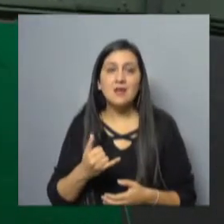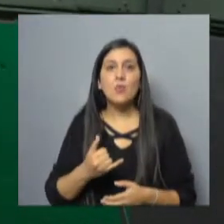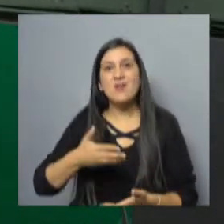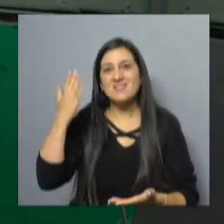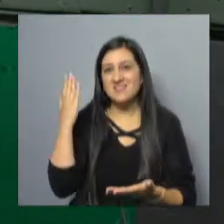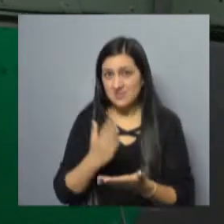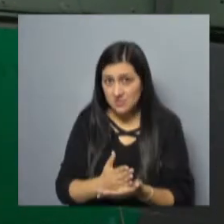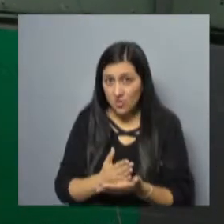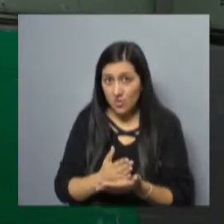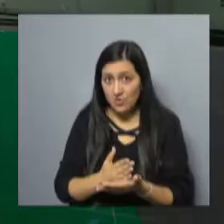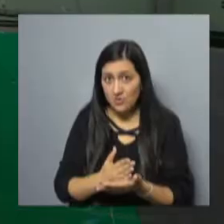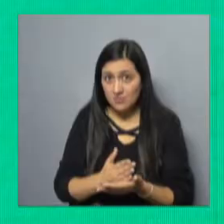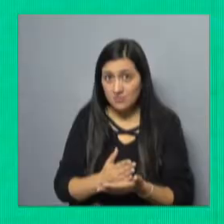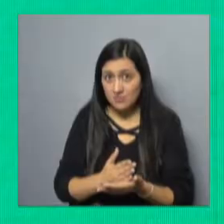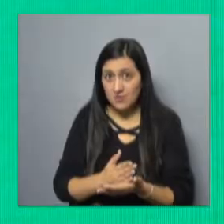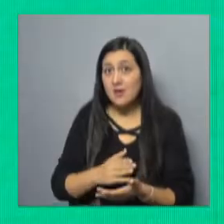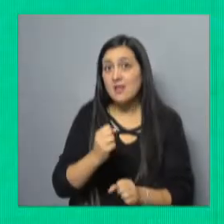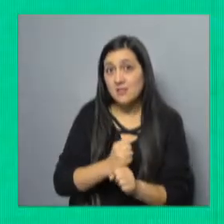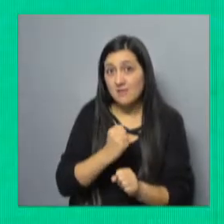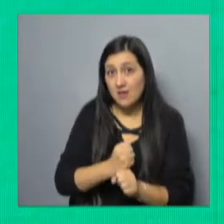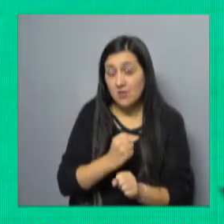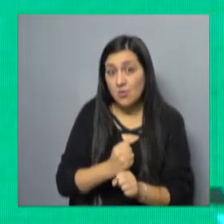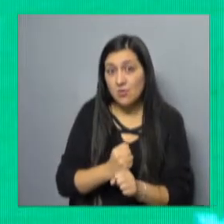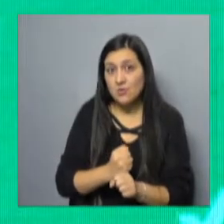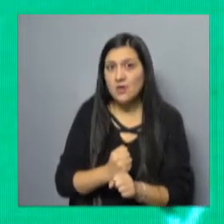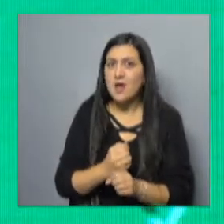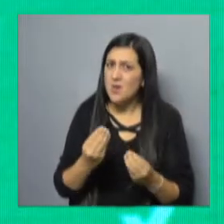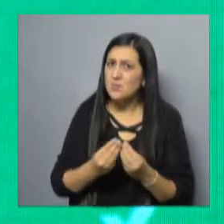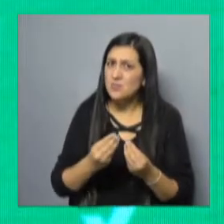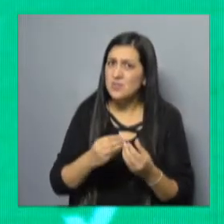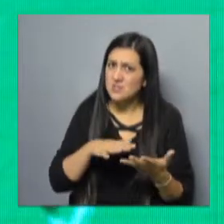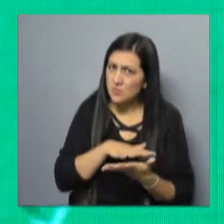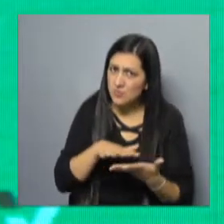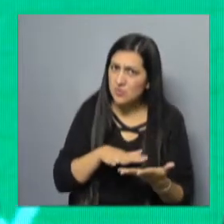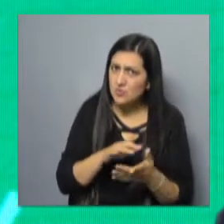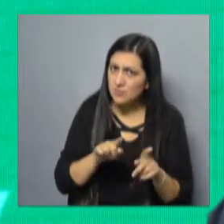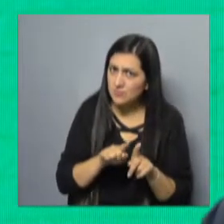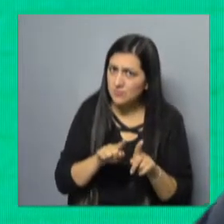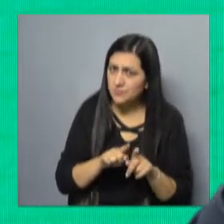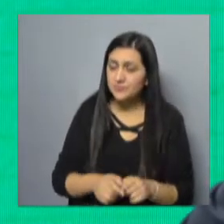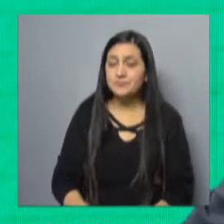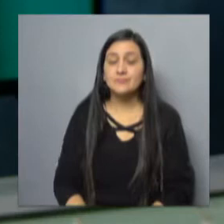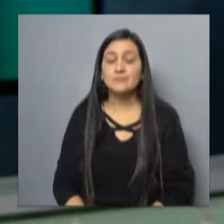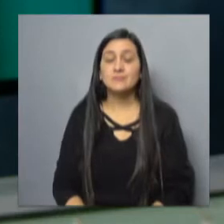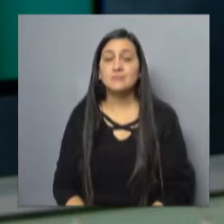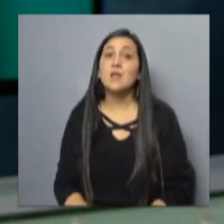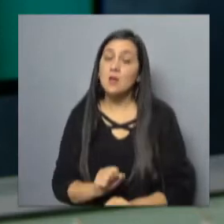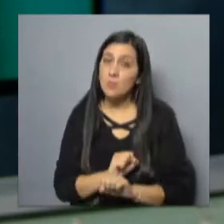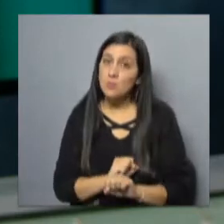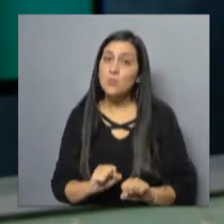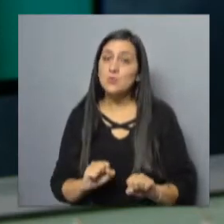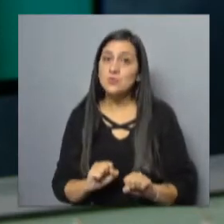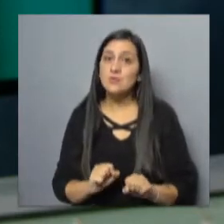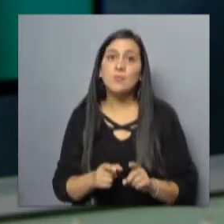sanción en el trabajo se están dando más este tipo de casos es probable que se estén dando más por